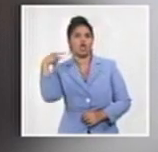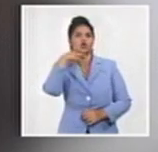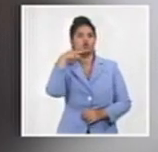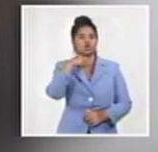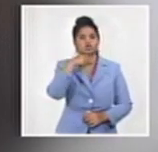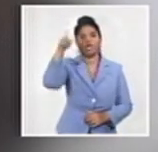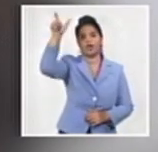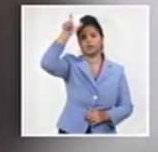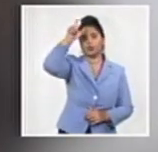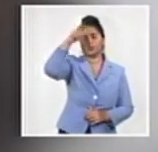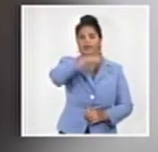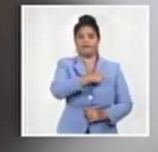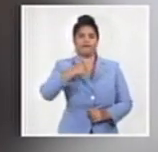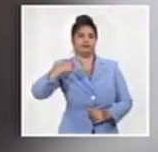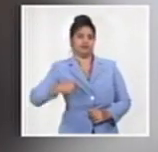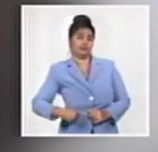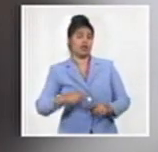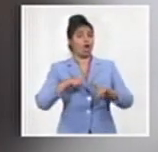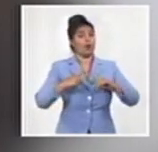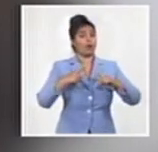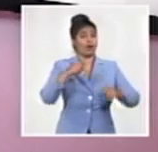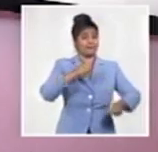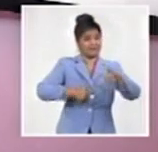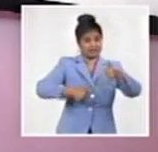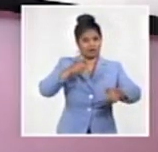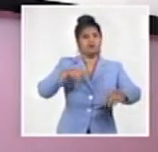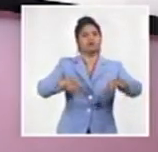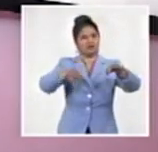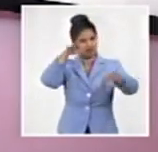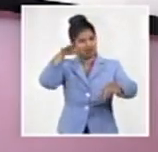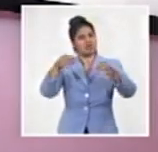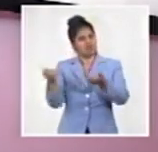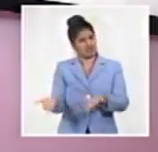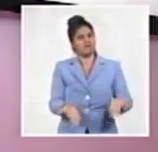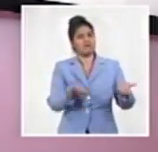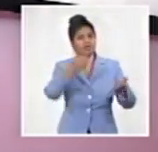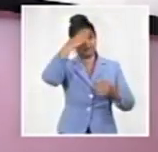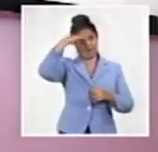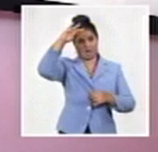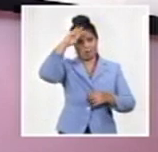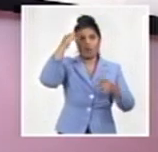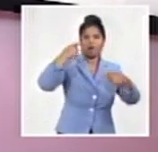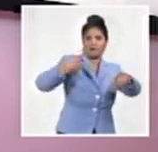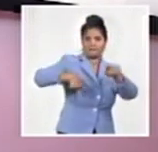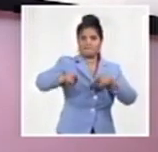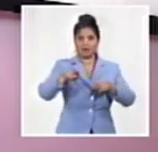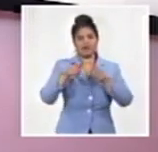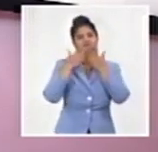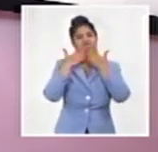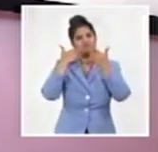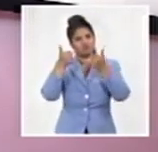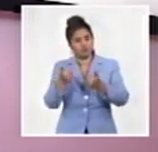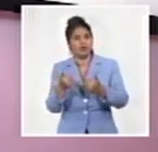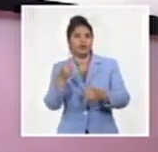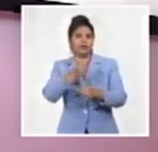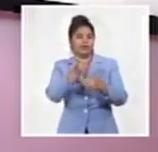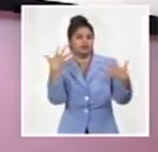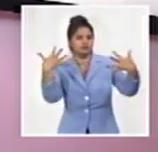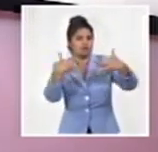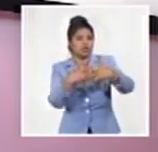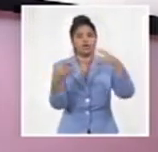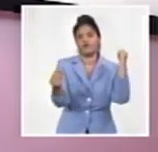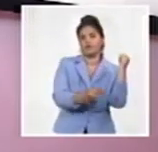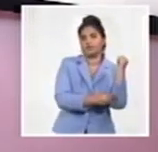en respuesta a invitaciones oficiales de los líderes de esos países y precisó que trabajarán intensamente para afianzar vínculos económicos